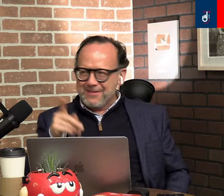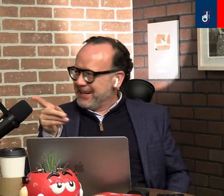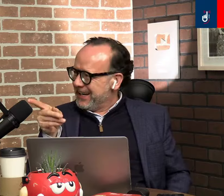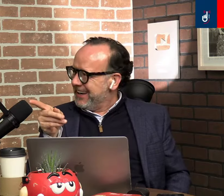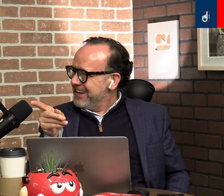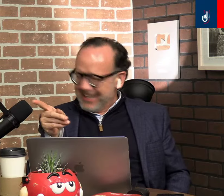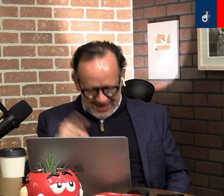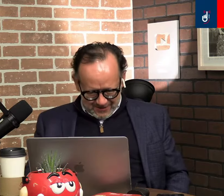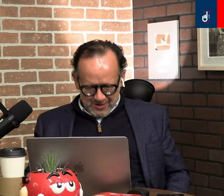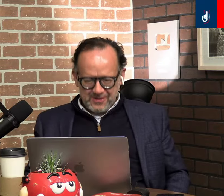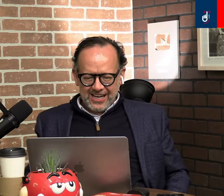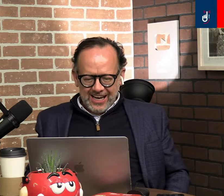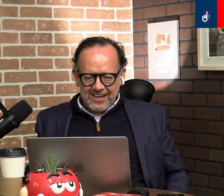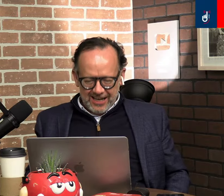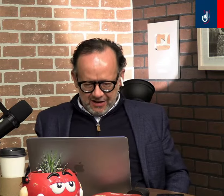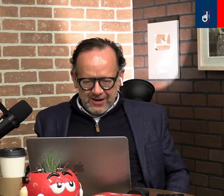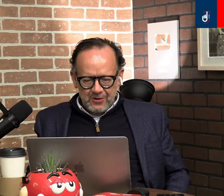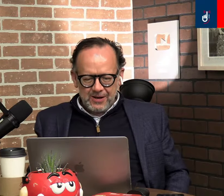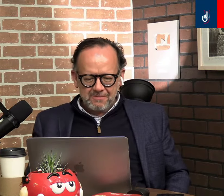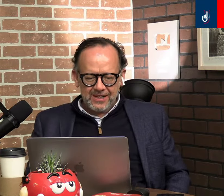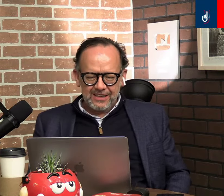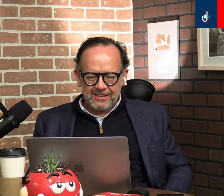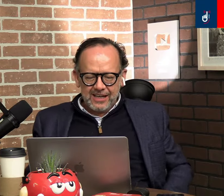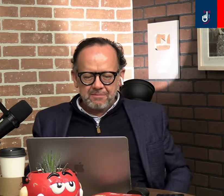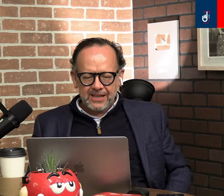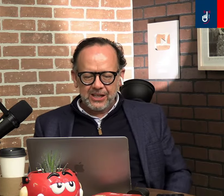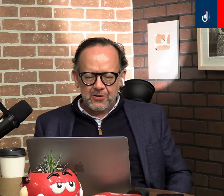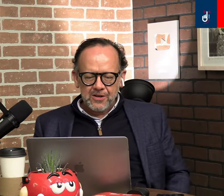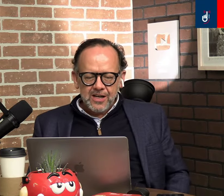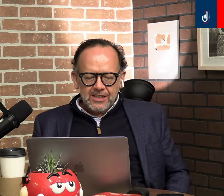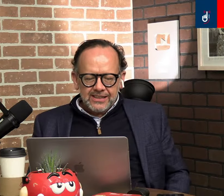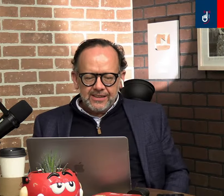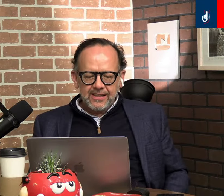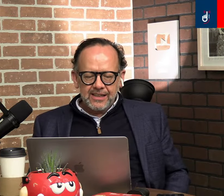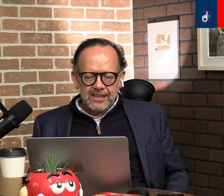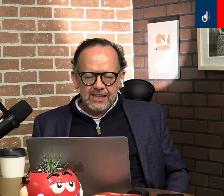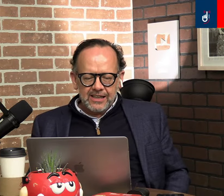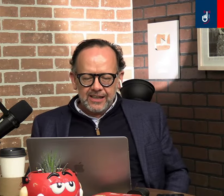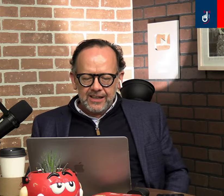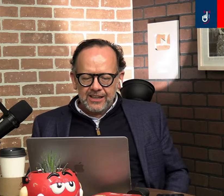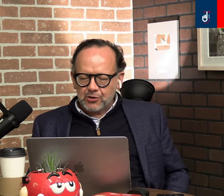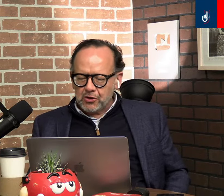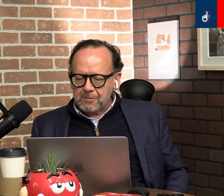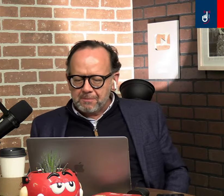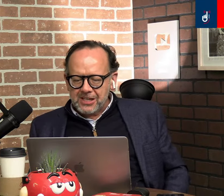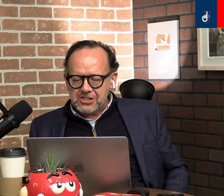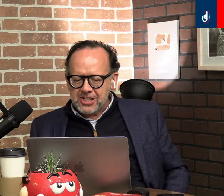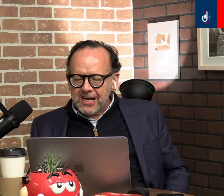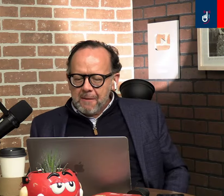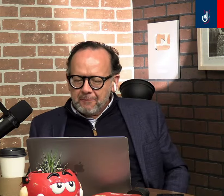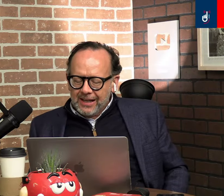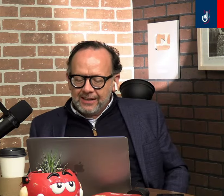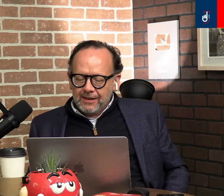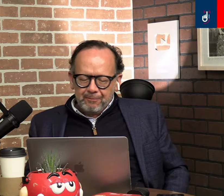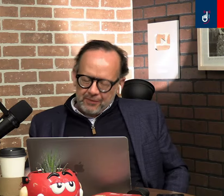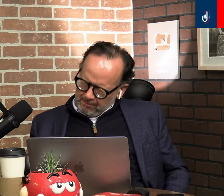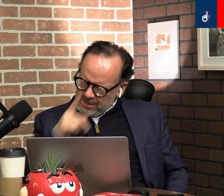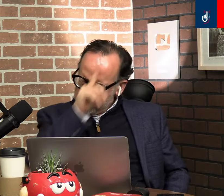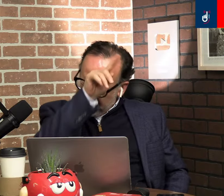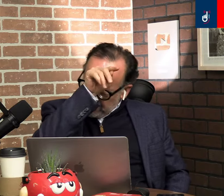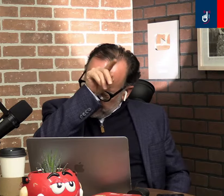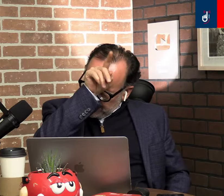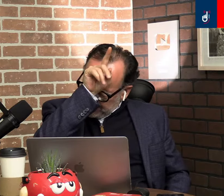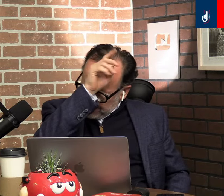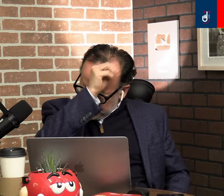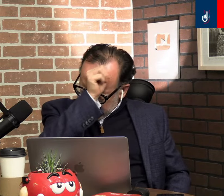Aquí en México. En la Iberoamericana, en la Ibero, en México. Tiene estudios en PhD.